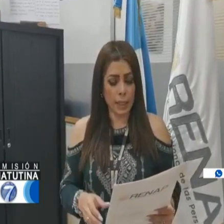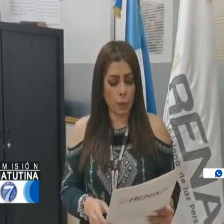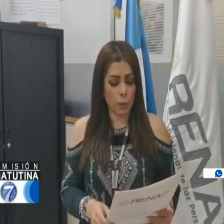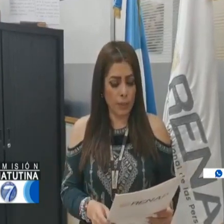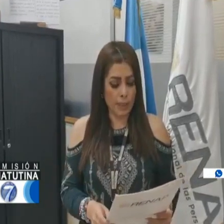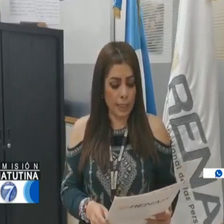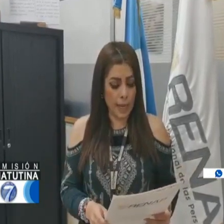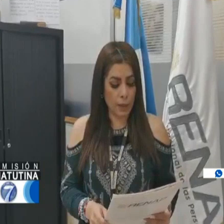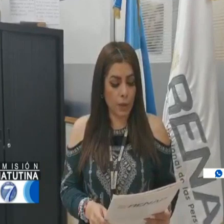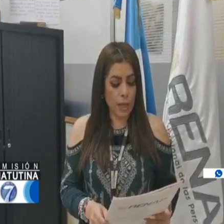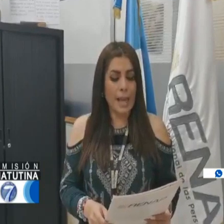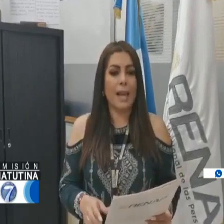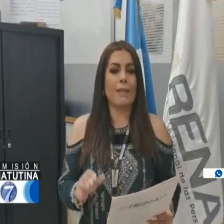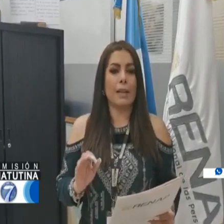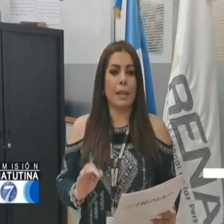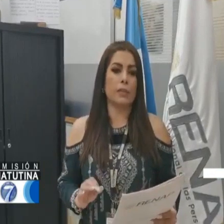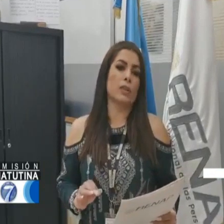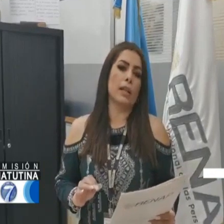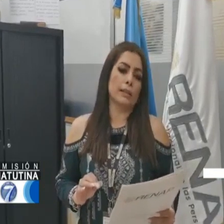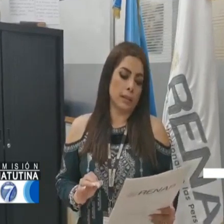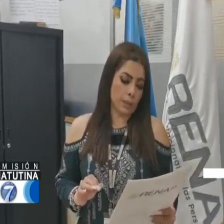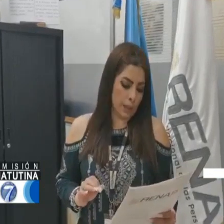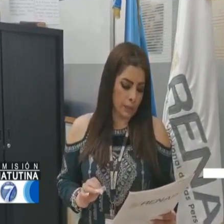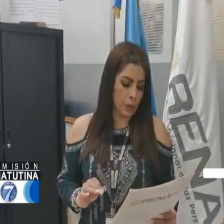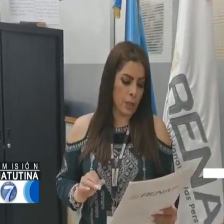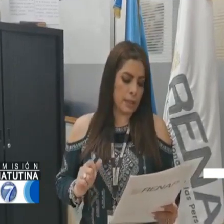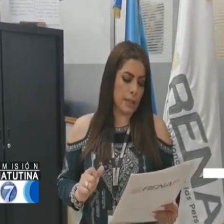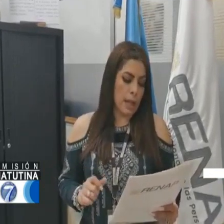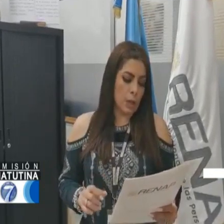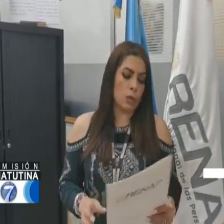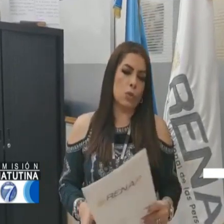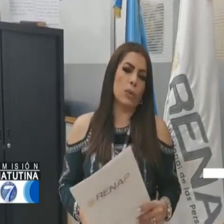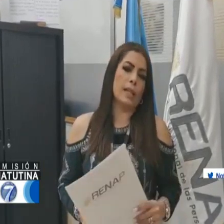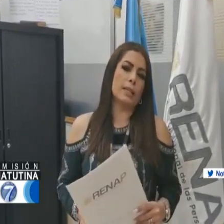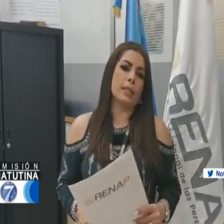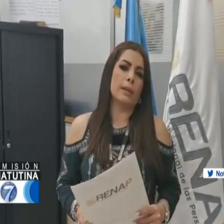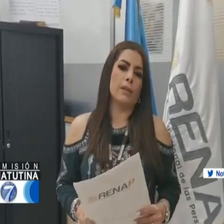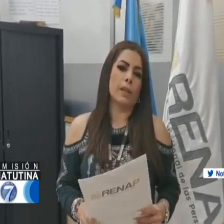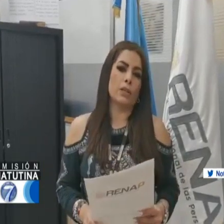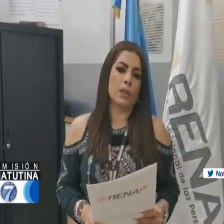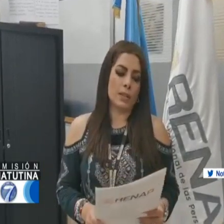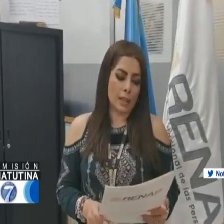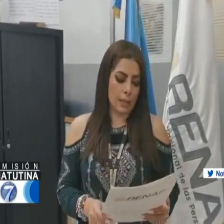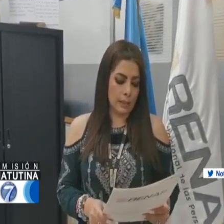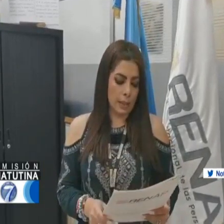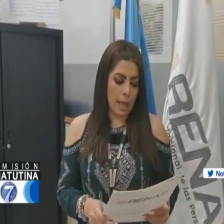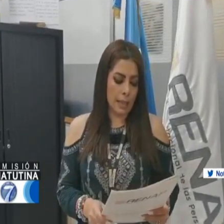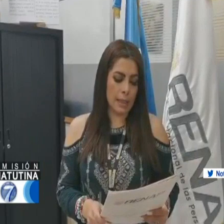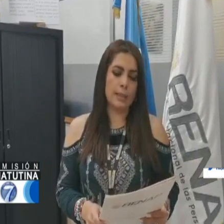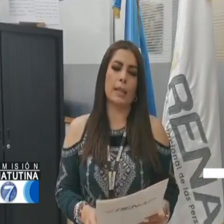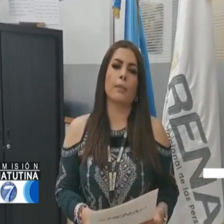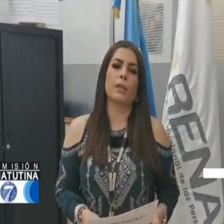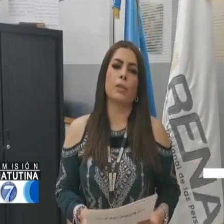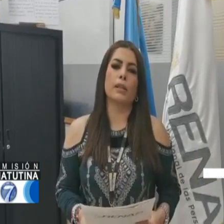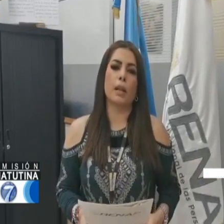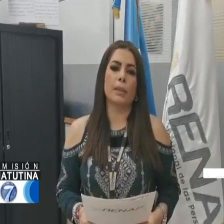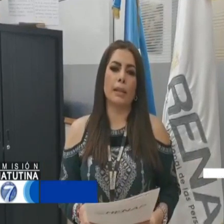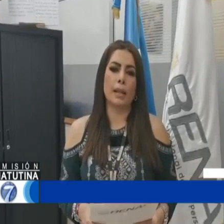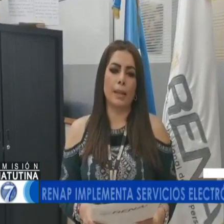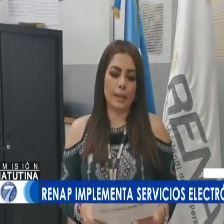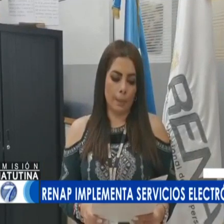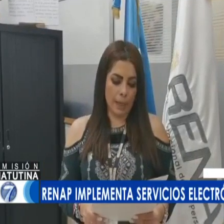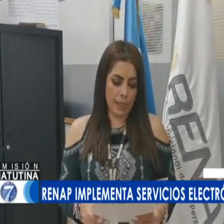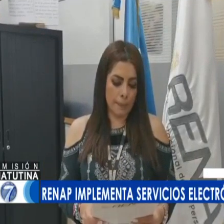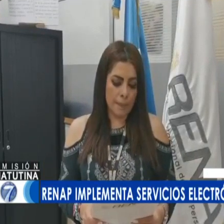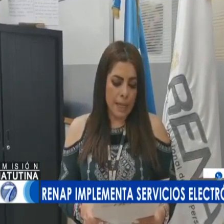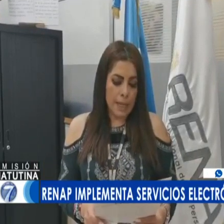o extranjero domiciliado, la validación de las certificaciones, consultas y verificaciones de identidad y seguimiento del